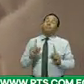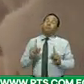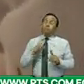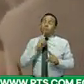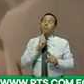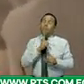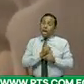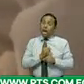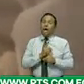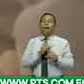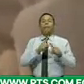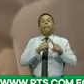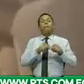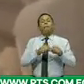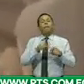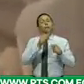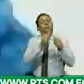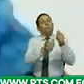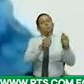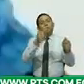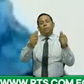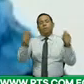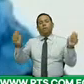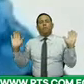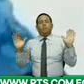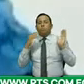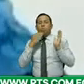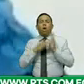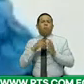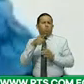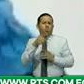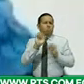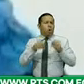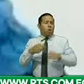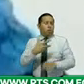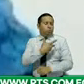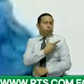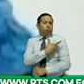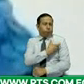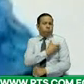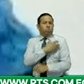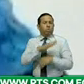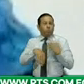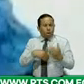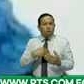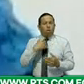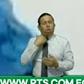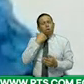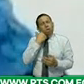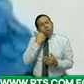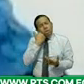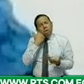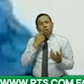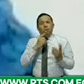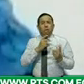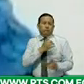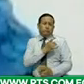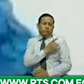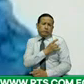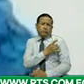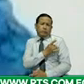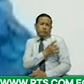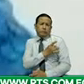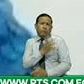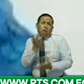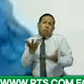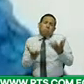existir reacciones, pero totalmente normales. Usted puede tener una reacción con fiebre, con dolor dolor